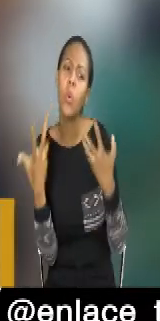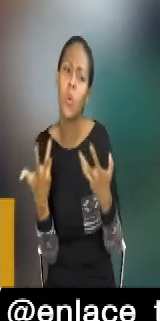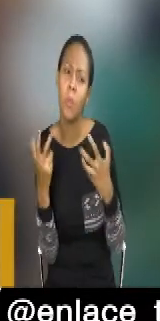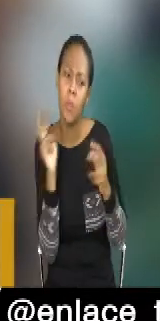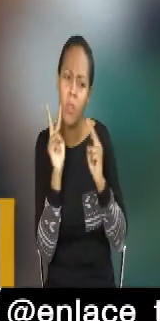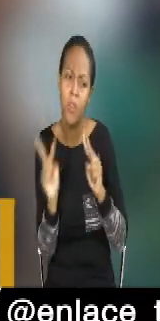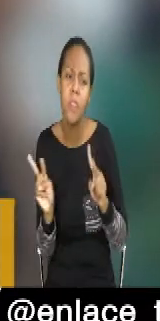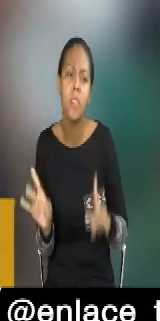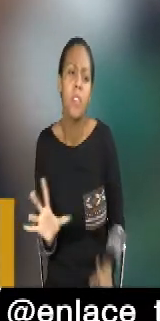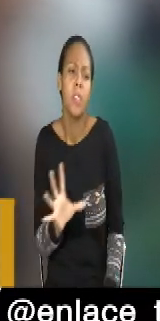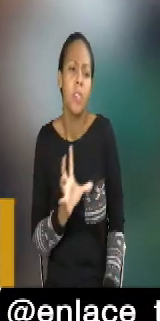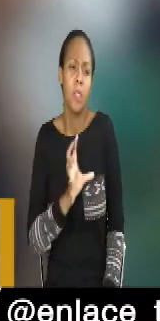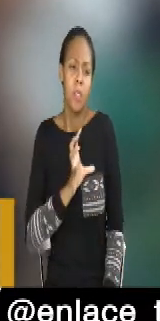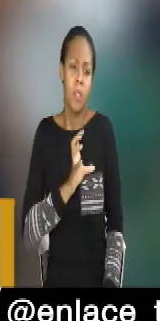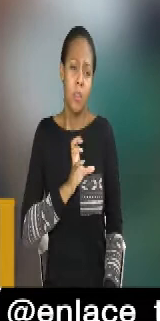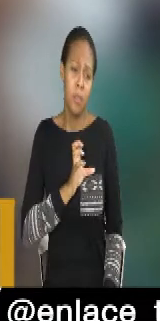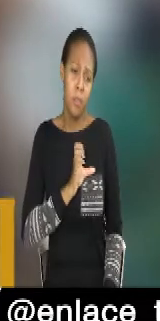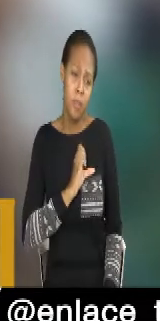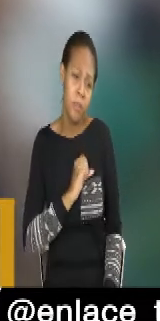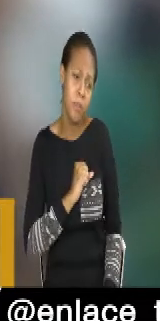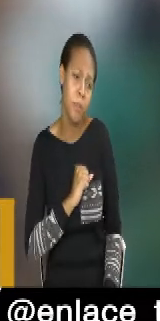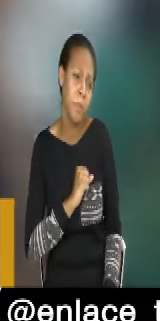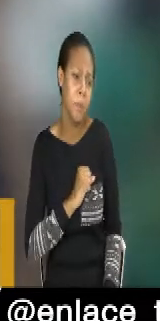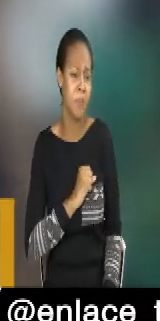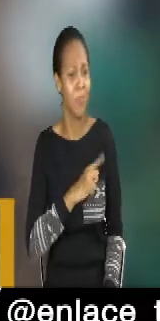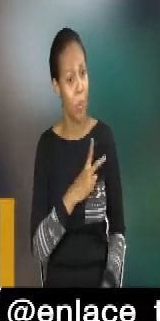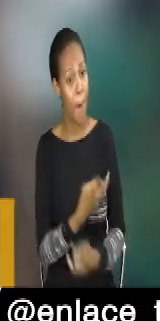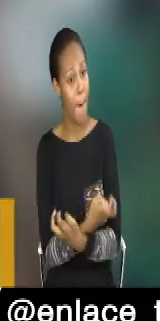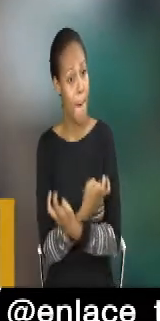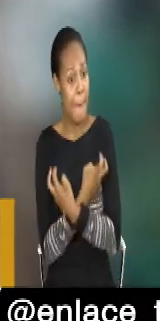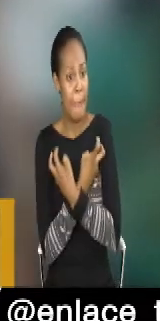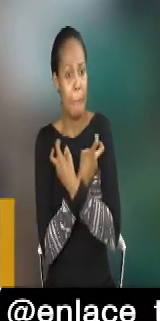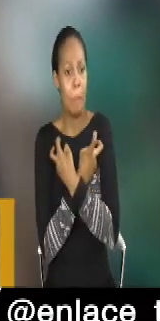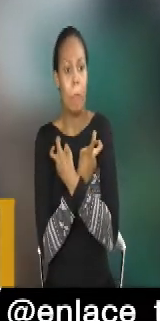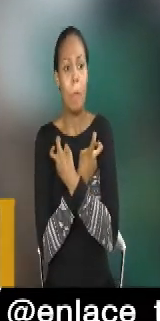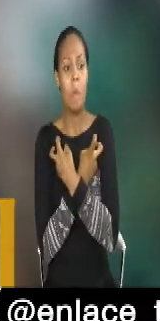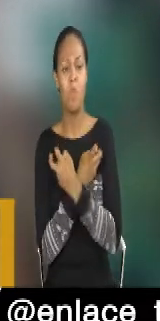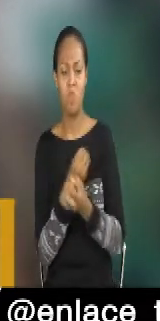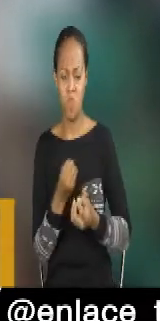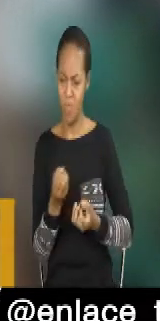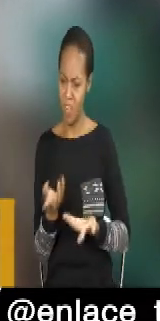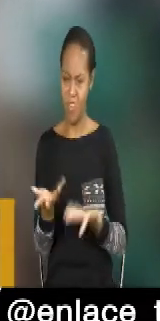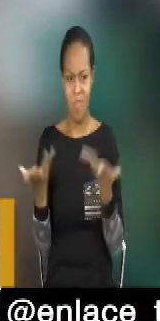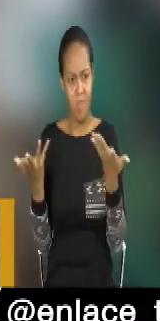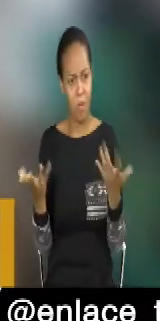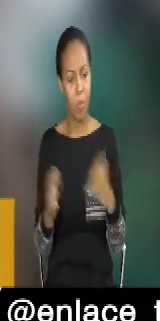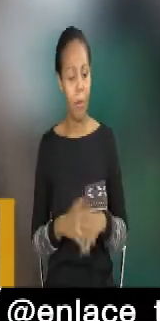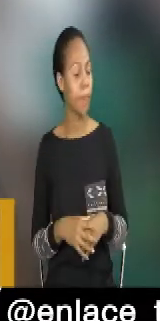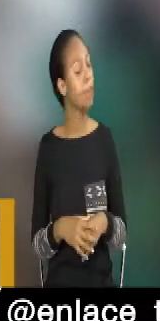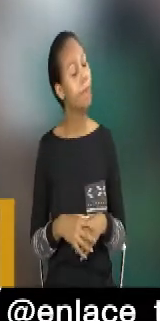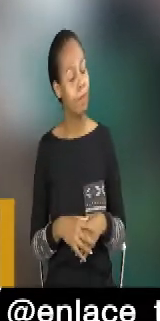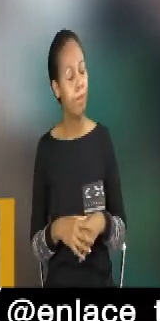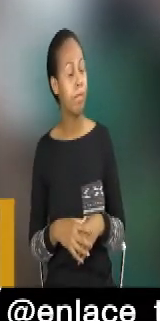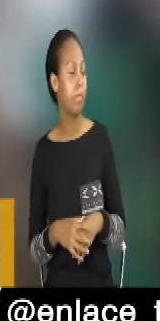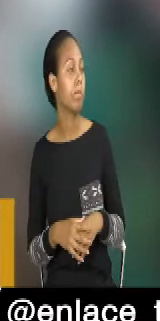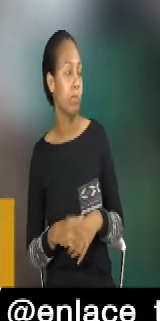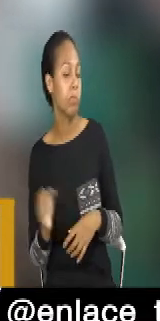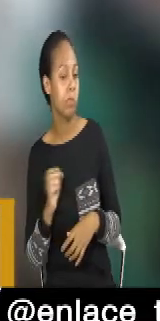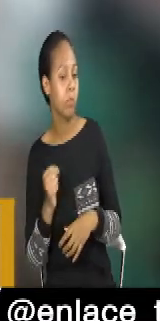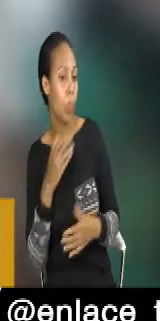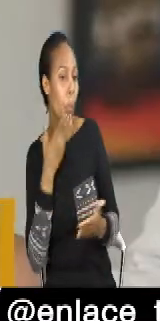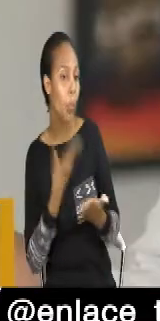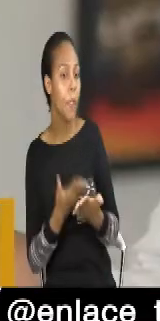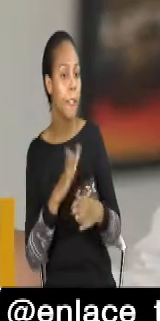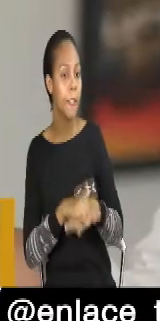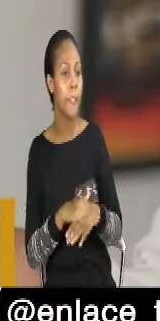envenenar a estos animales. Gracias, Pedro. Pues en primera instancia, una sociedad que no avanza frente al tema de la